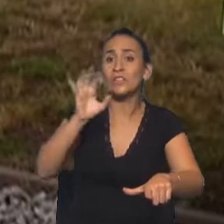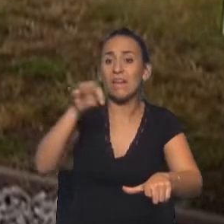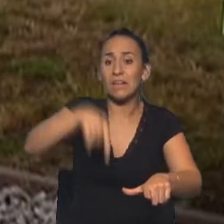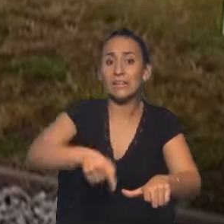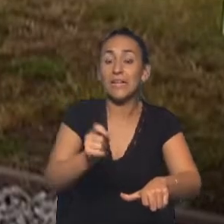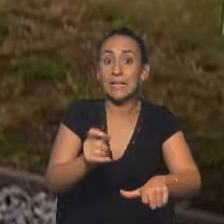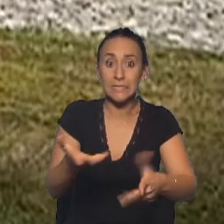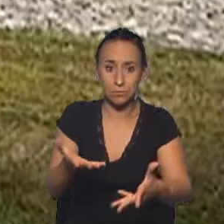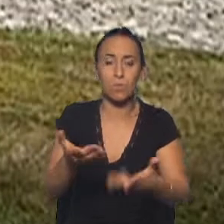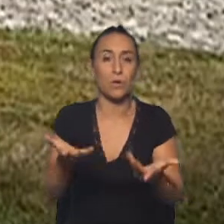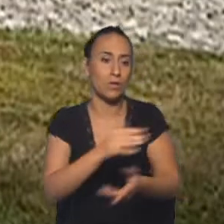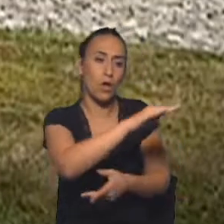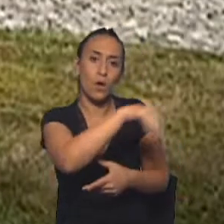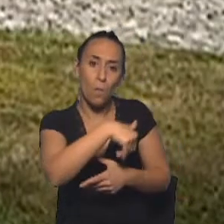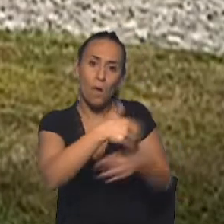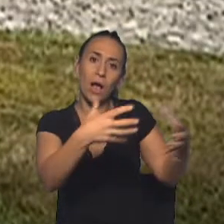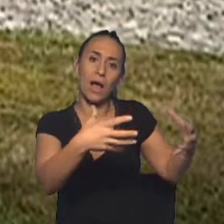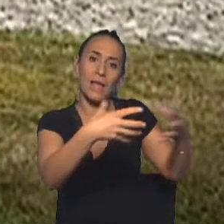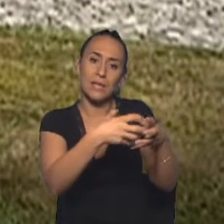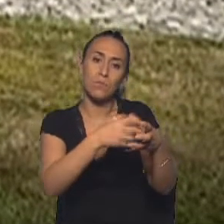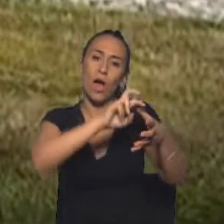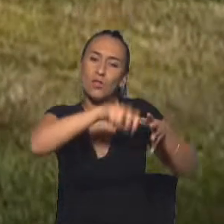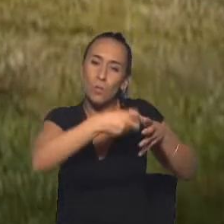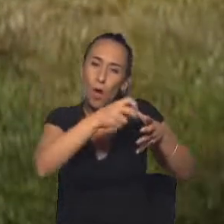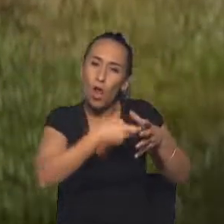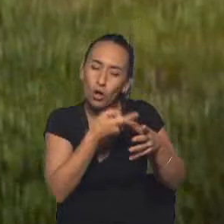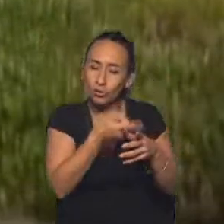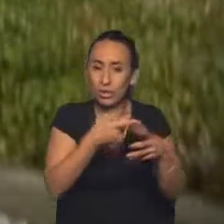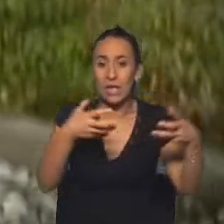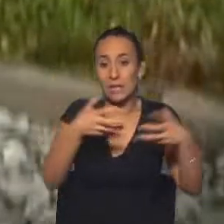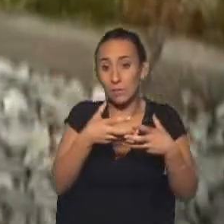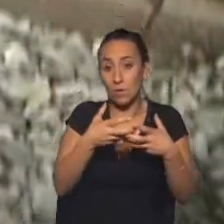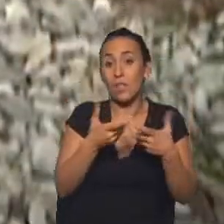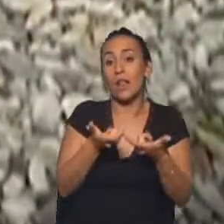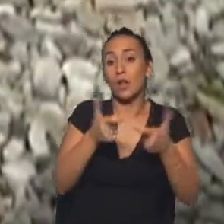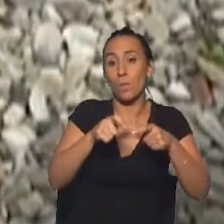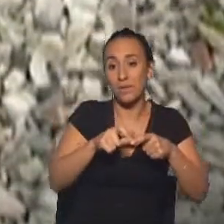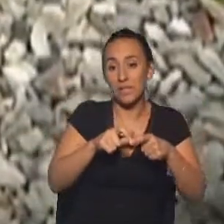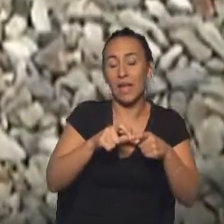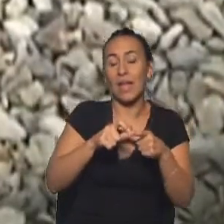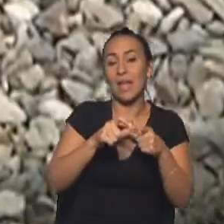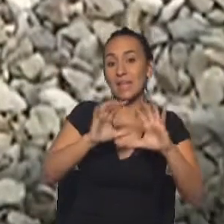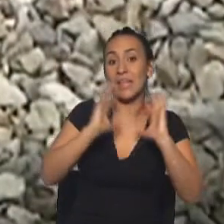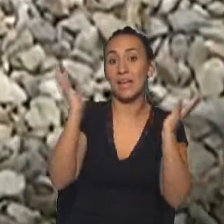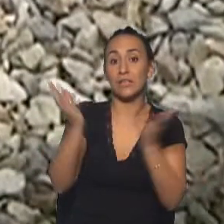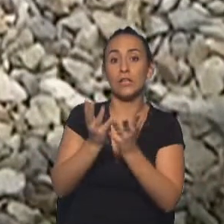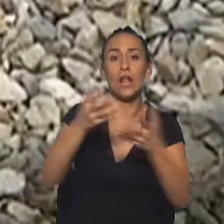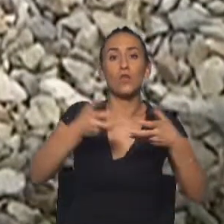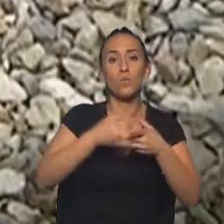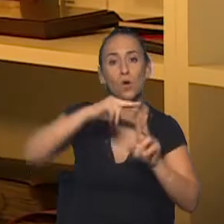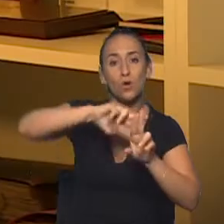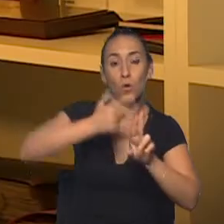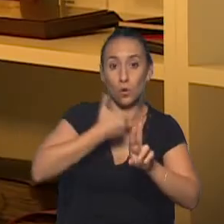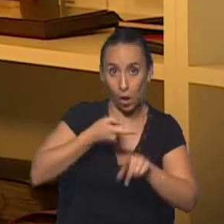es convocado como parte del equipo conformado por el Comité Internacional de la Cruz Roja, un equipo